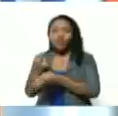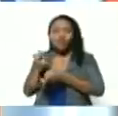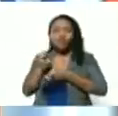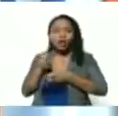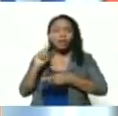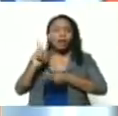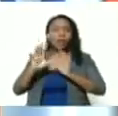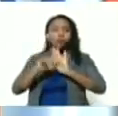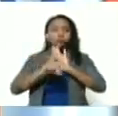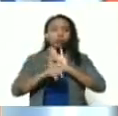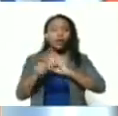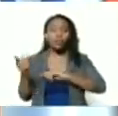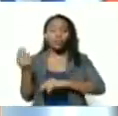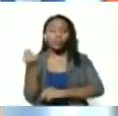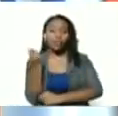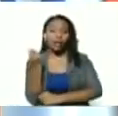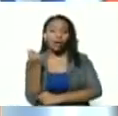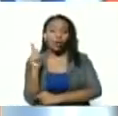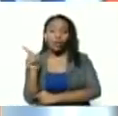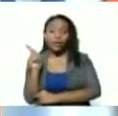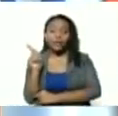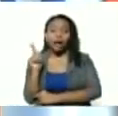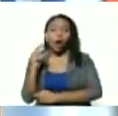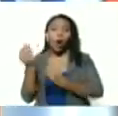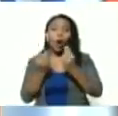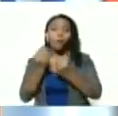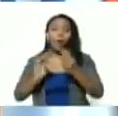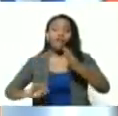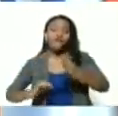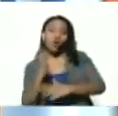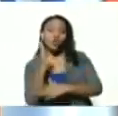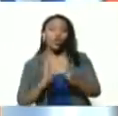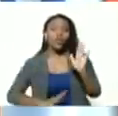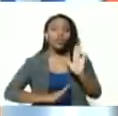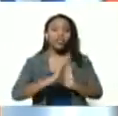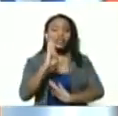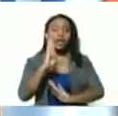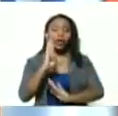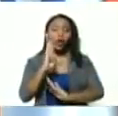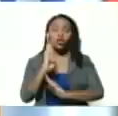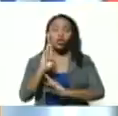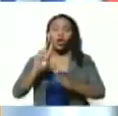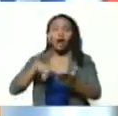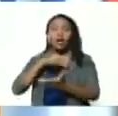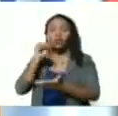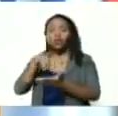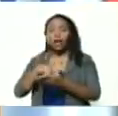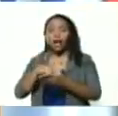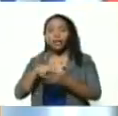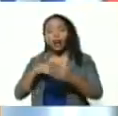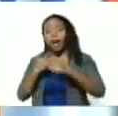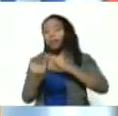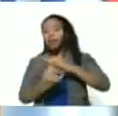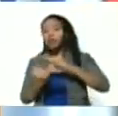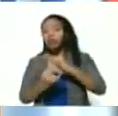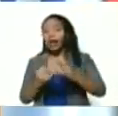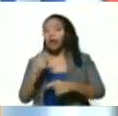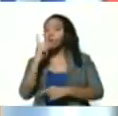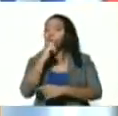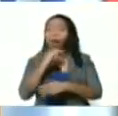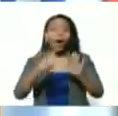de dinero de este ente, así como del Fondo de Desarrollo Nacional, a través de la instalación